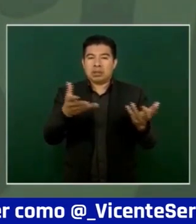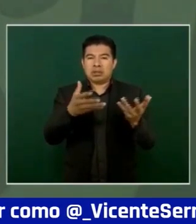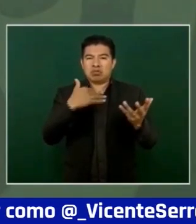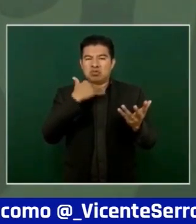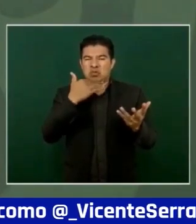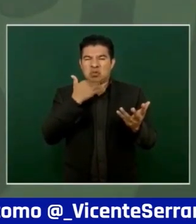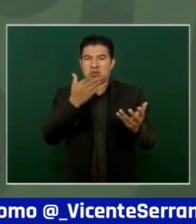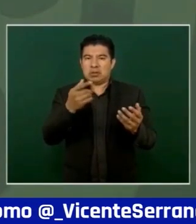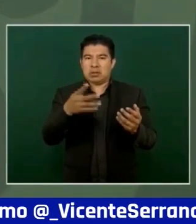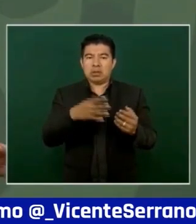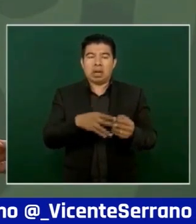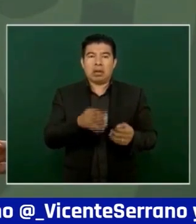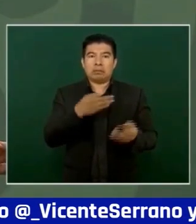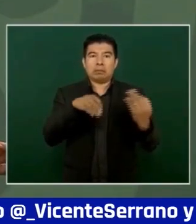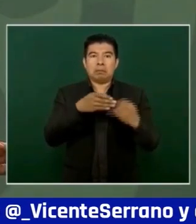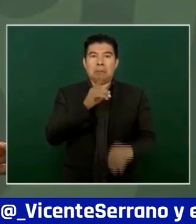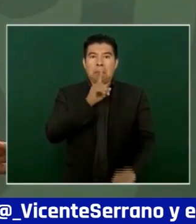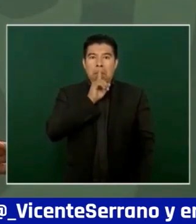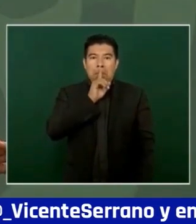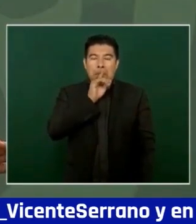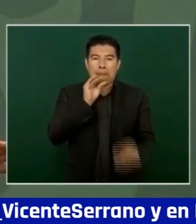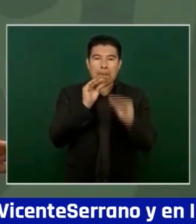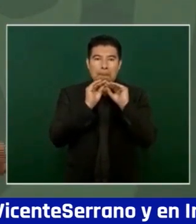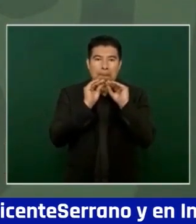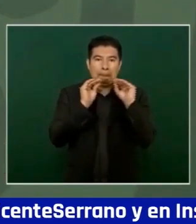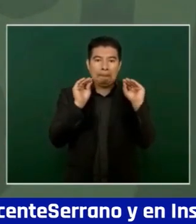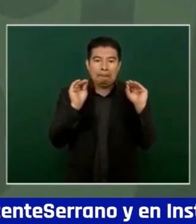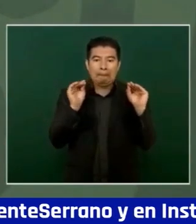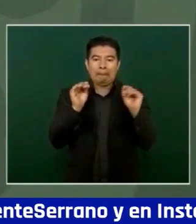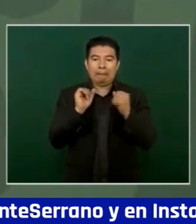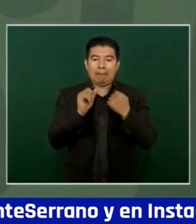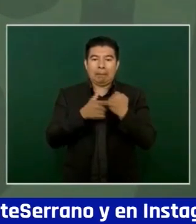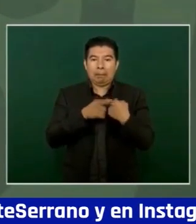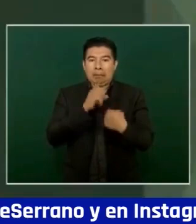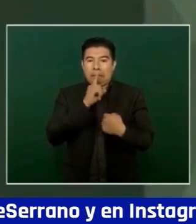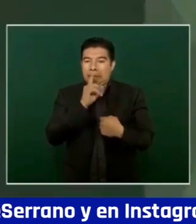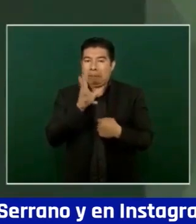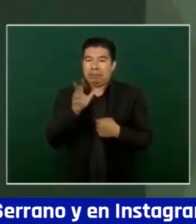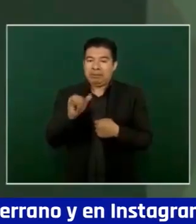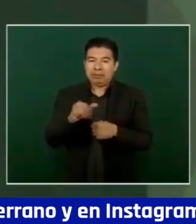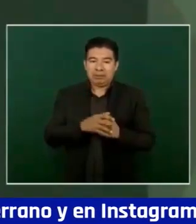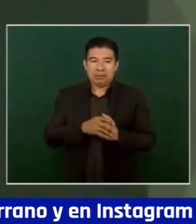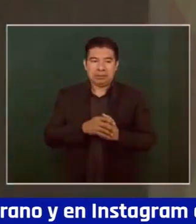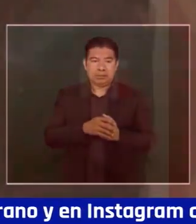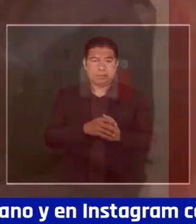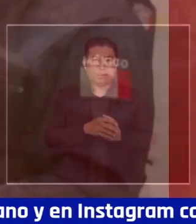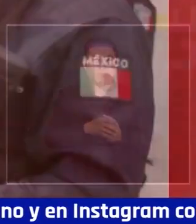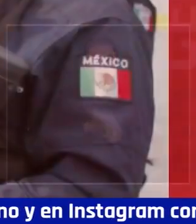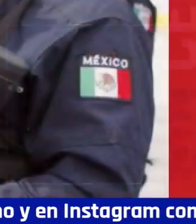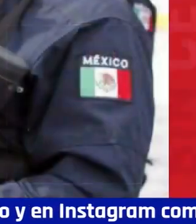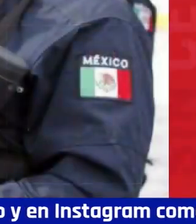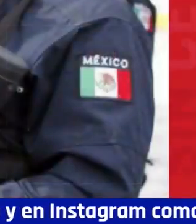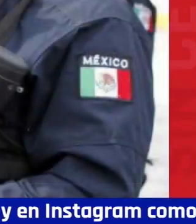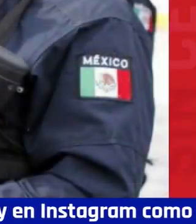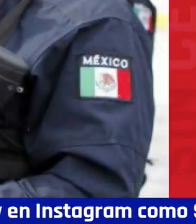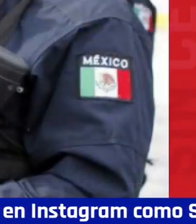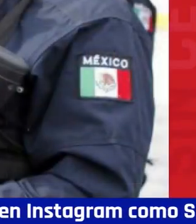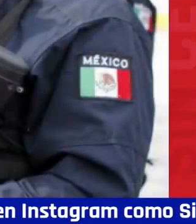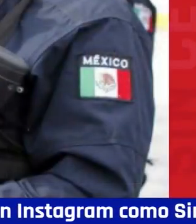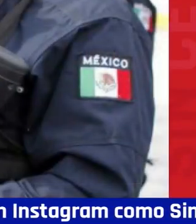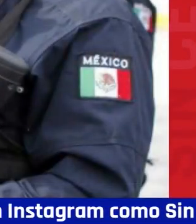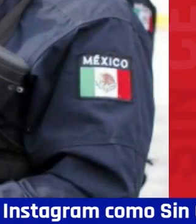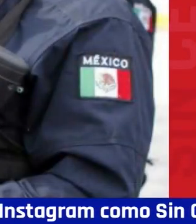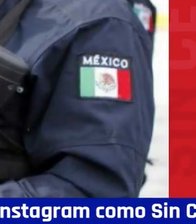falso, por decirlo menos. Declaró que lamentablemente por la violencia que heredó su gobierno del periodo neoliberal, de